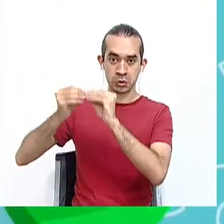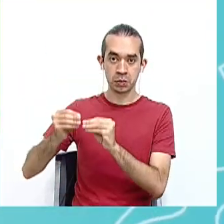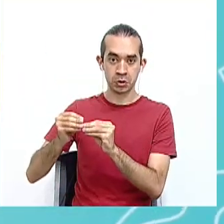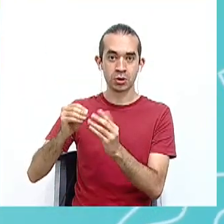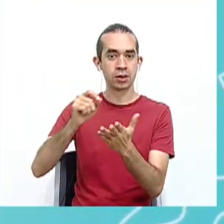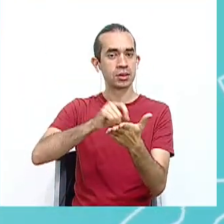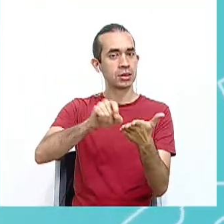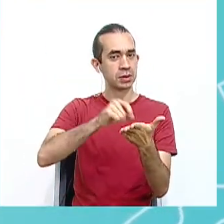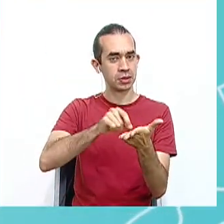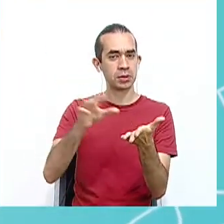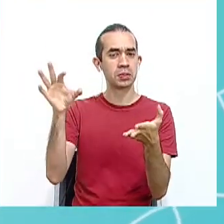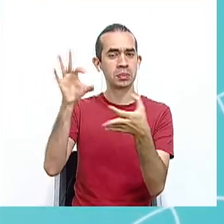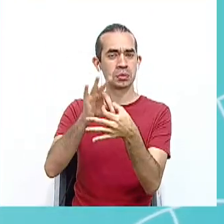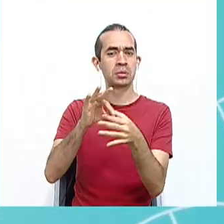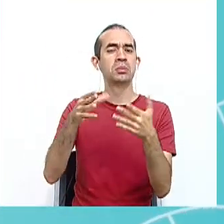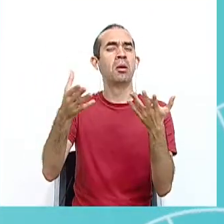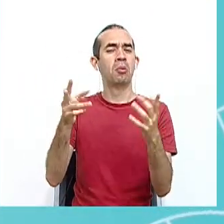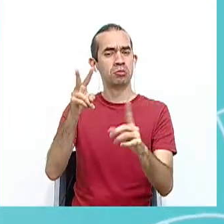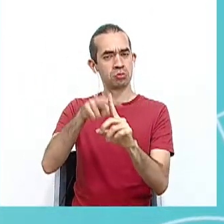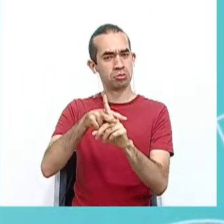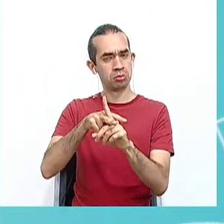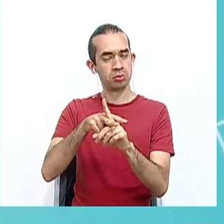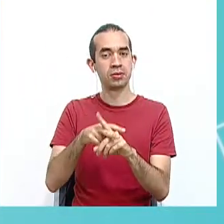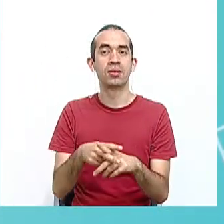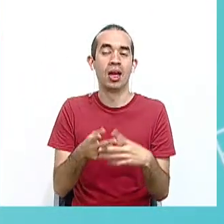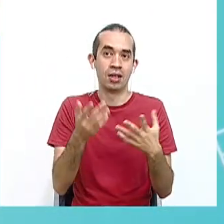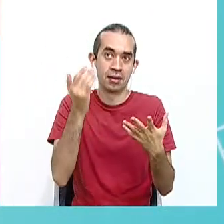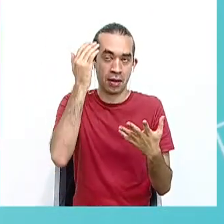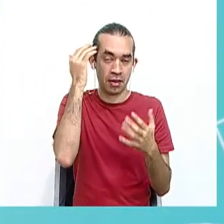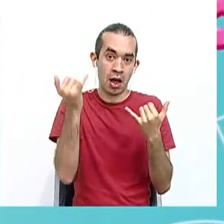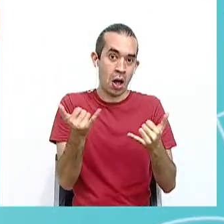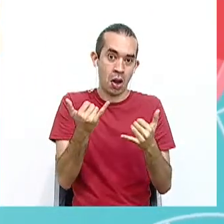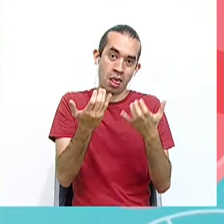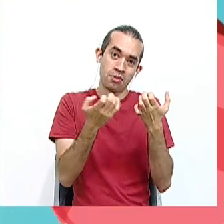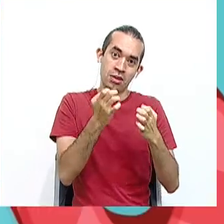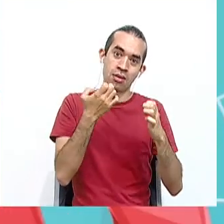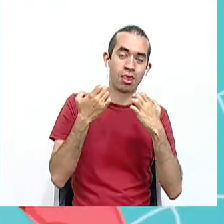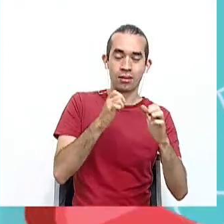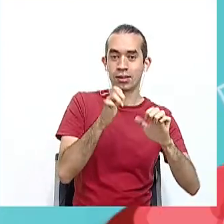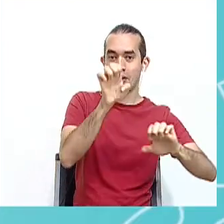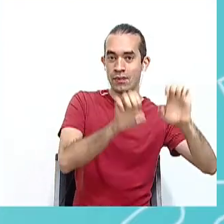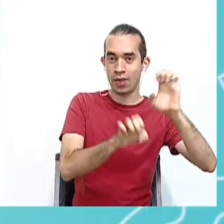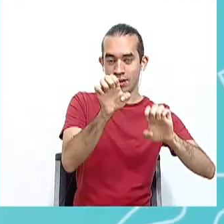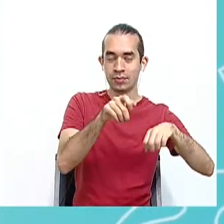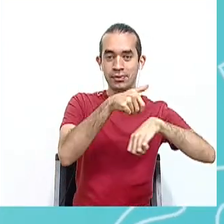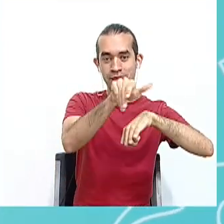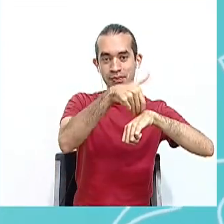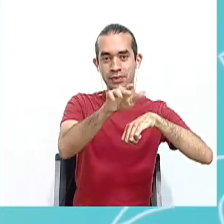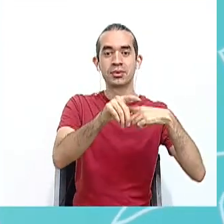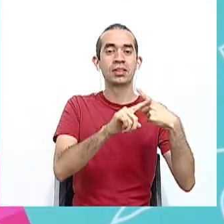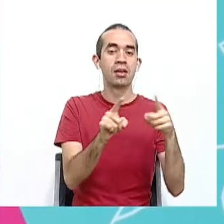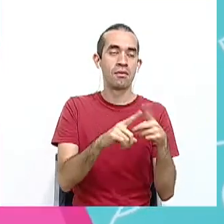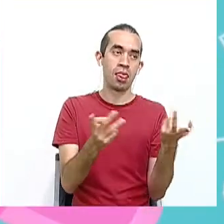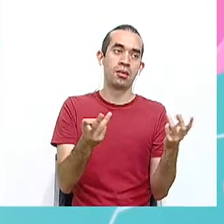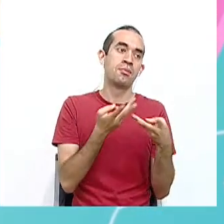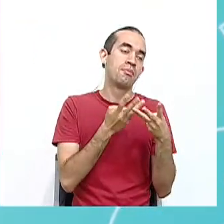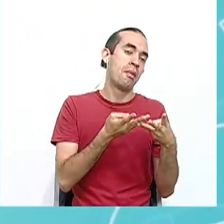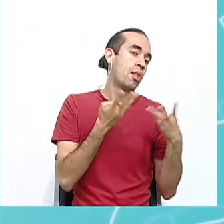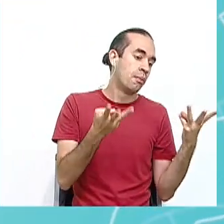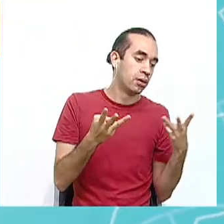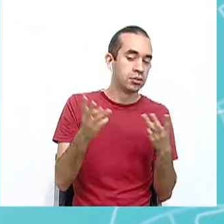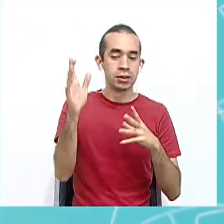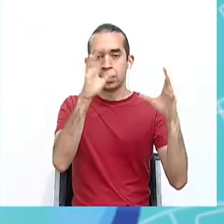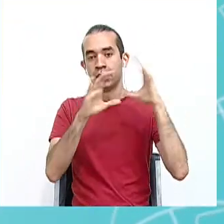textos escritos. Sobre todo ahora que posiblemente en sus estrategias evaluativas, en diferentes asignaturas, matemáticas,